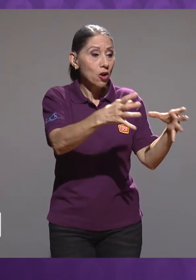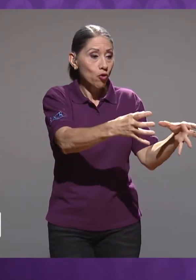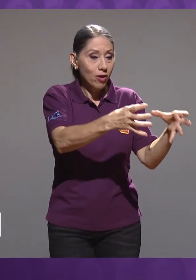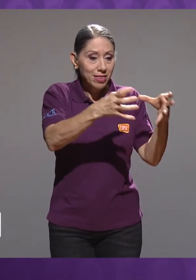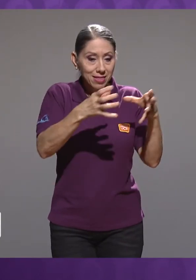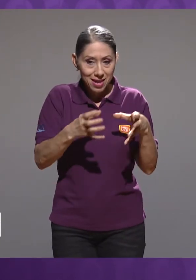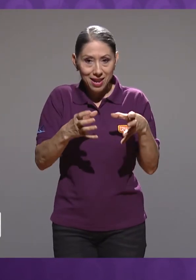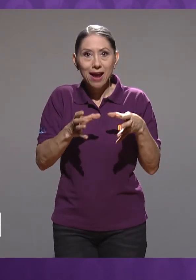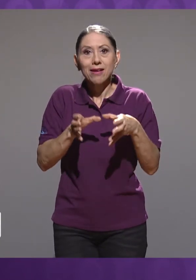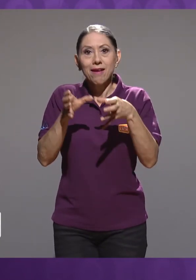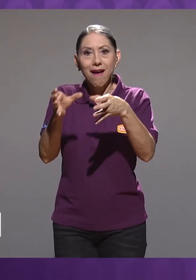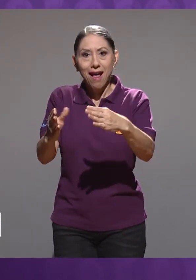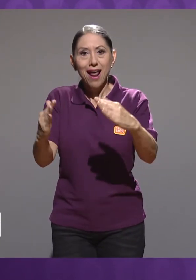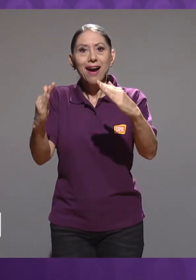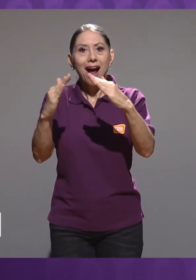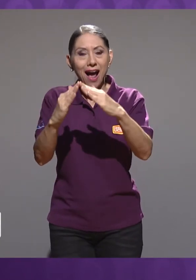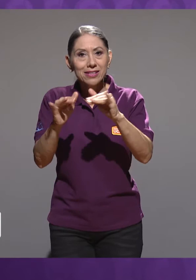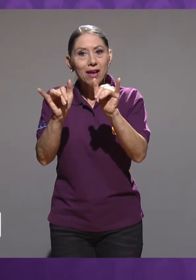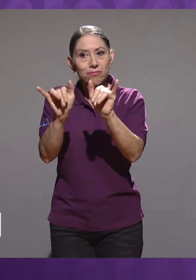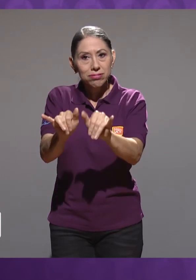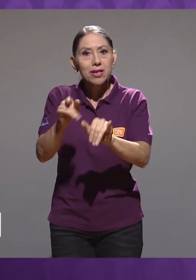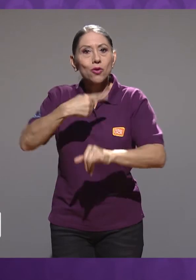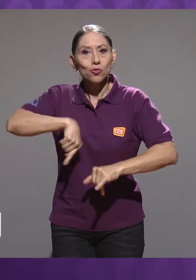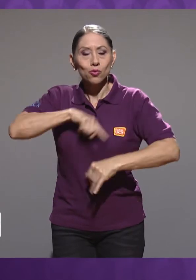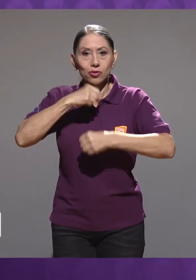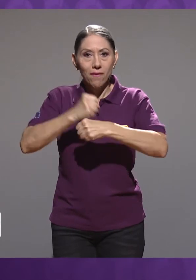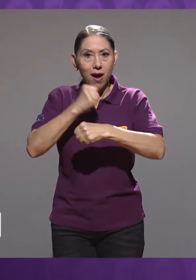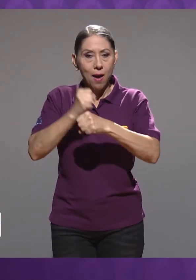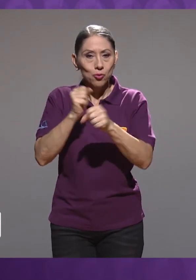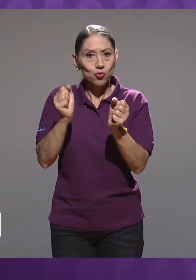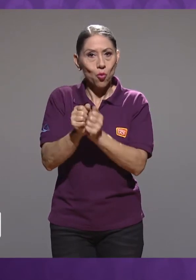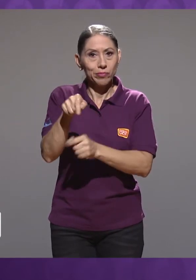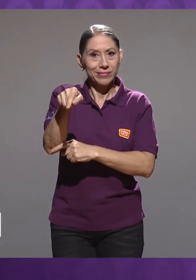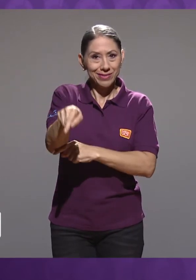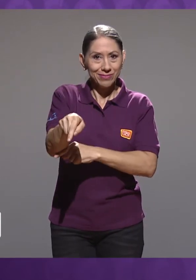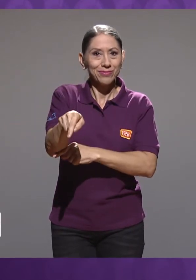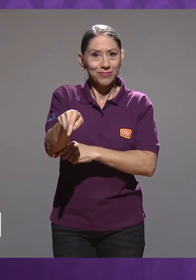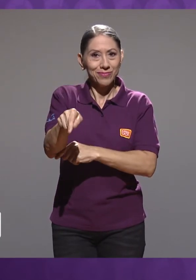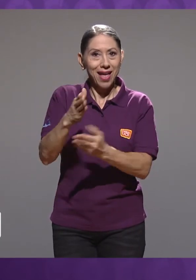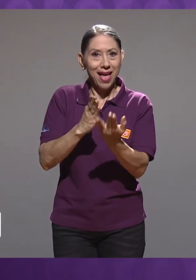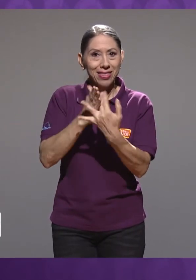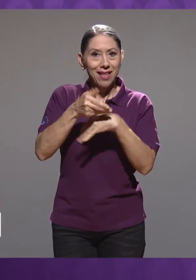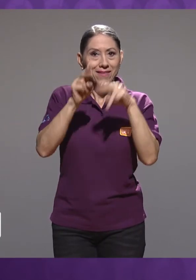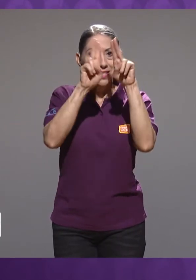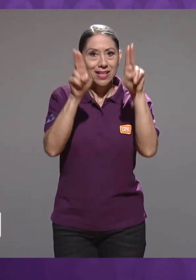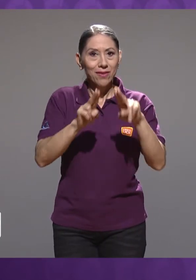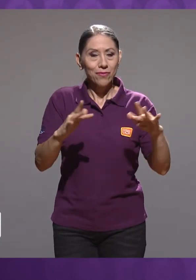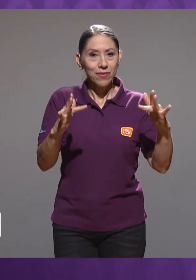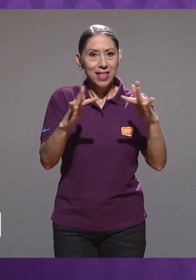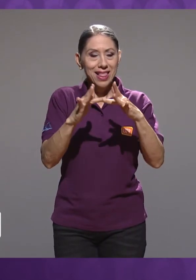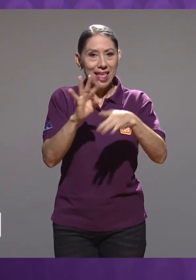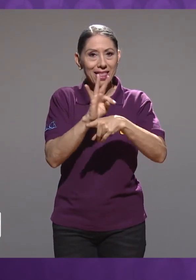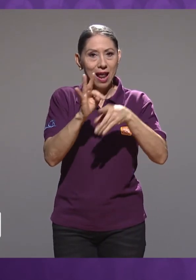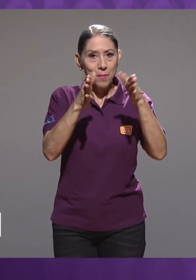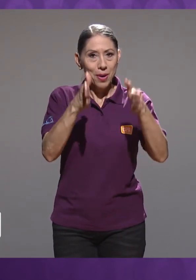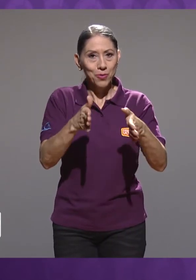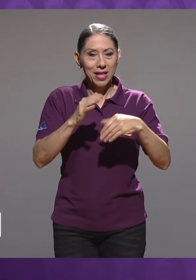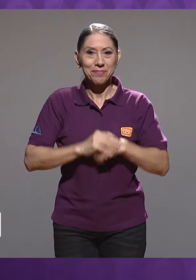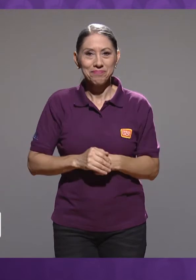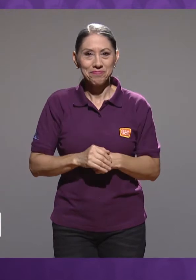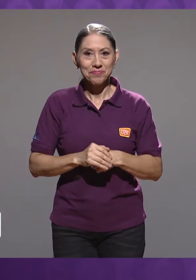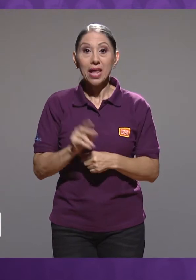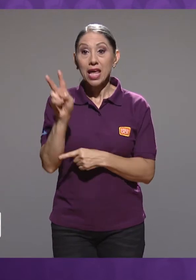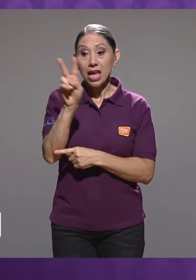retiran, nos los llevan a la casa y nosotros trabajamos con la